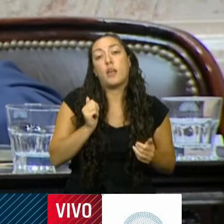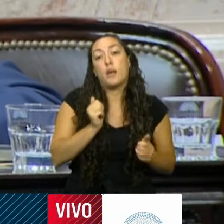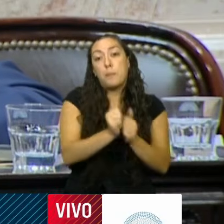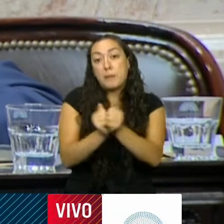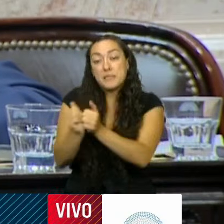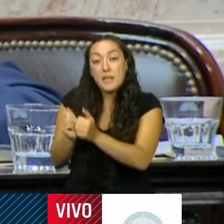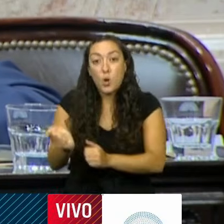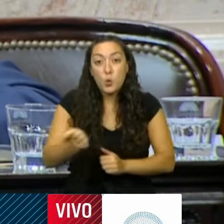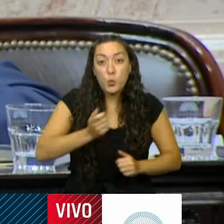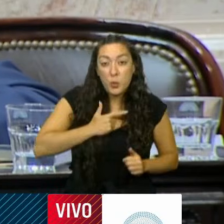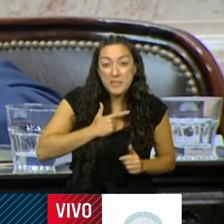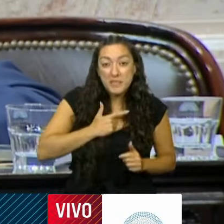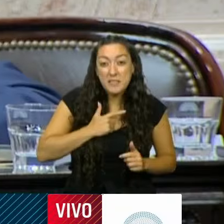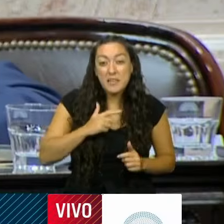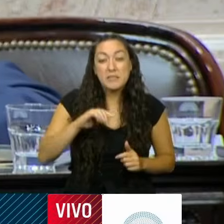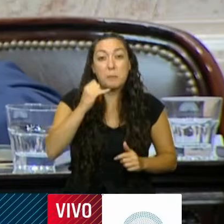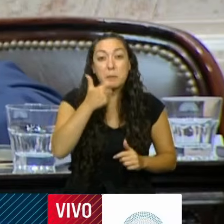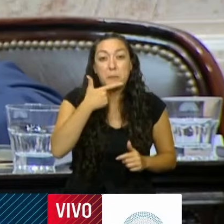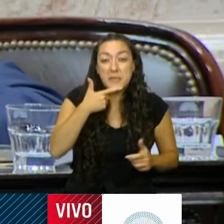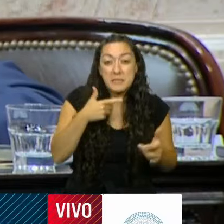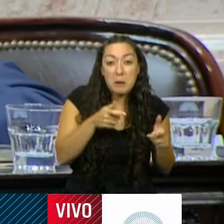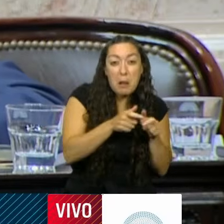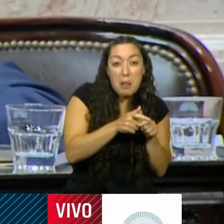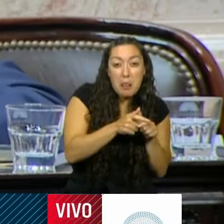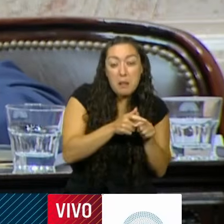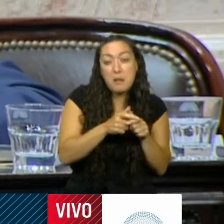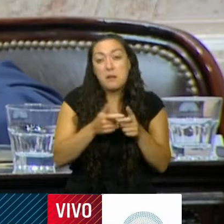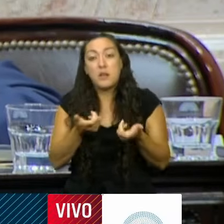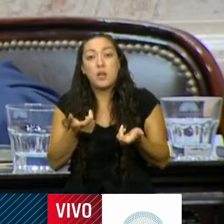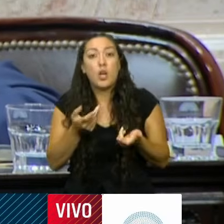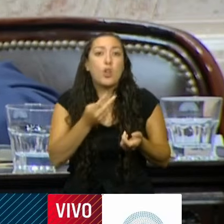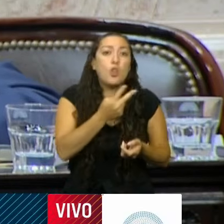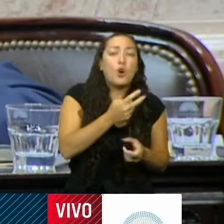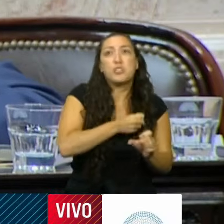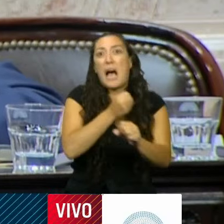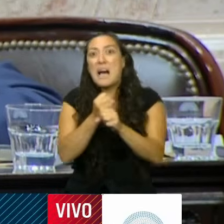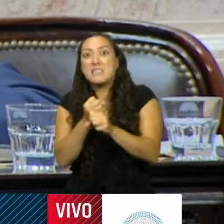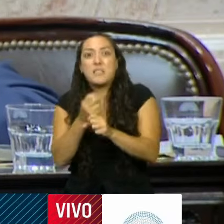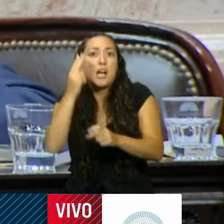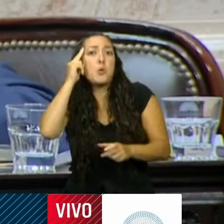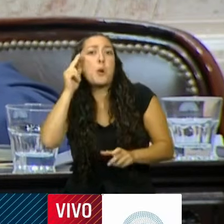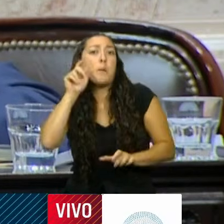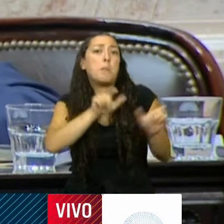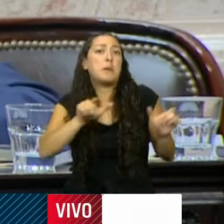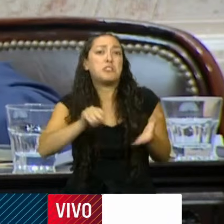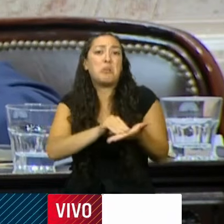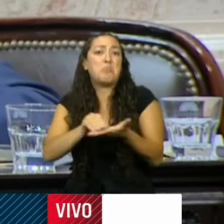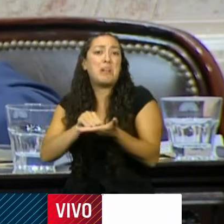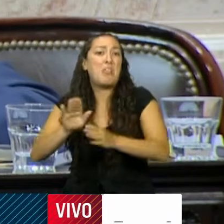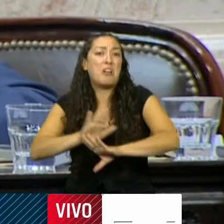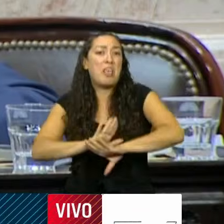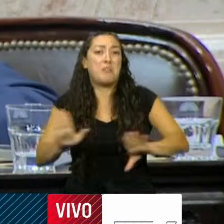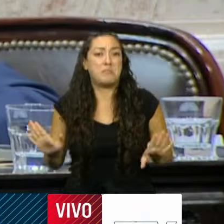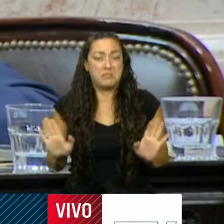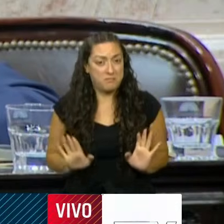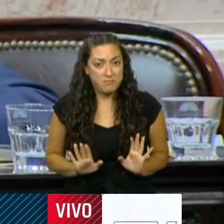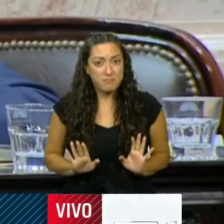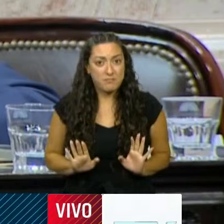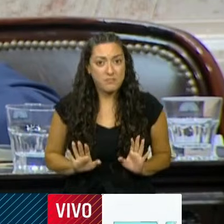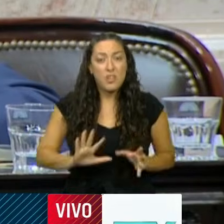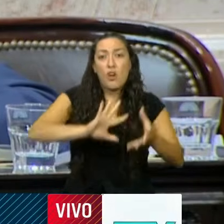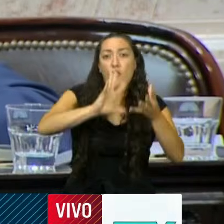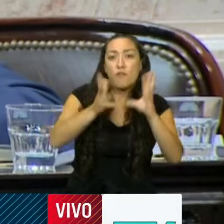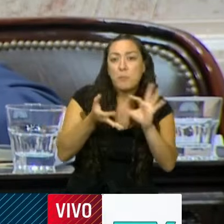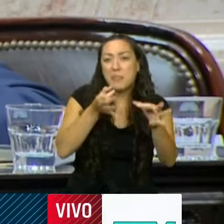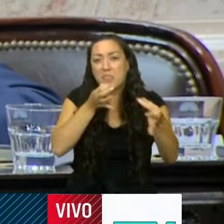quiero que sepan que son empresas entre 2 y 9 empleados. Es distinta la composición, es distinto